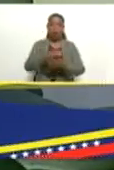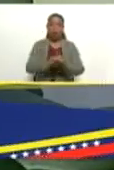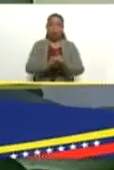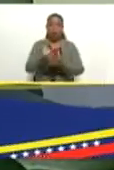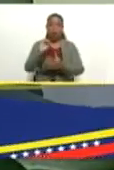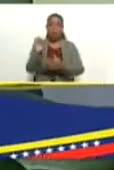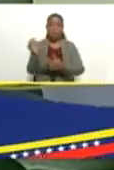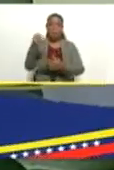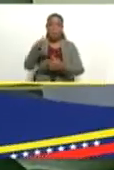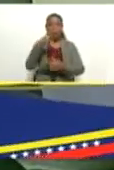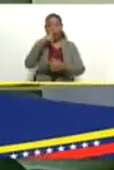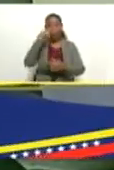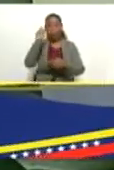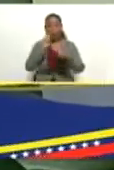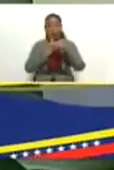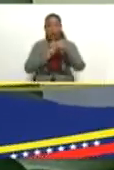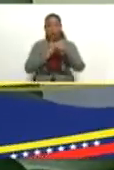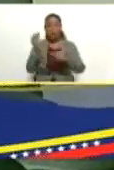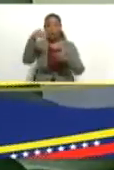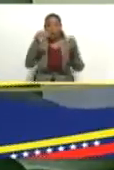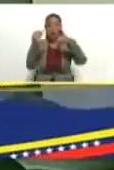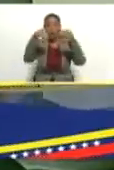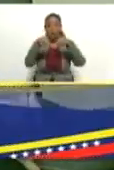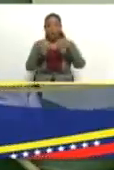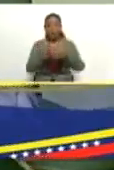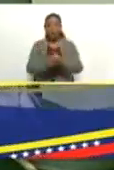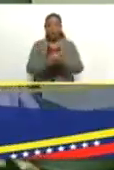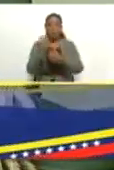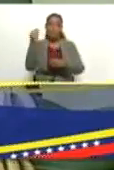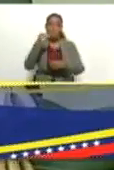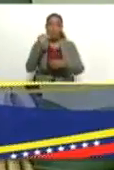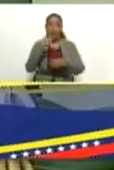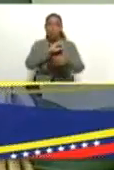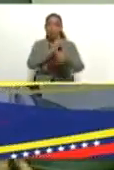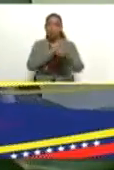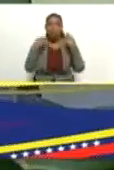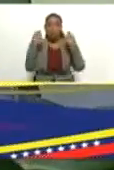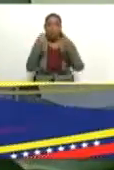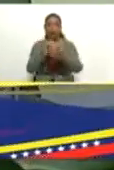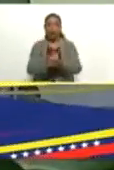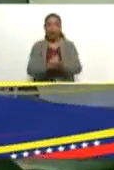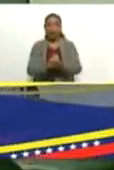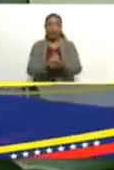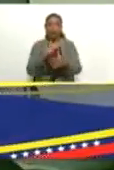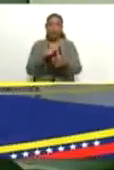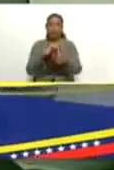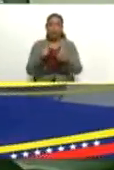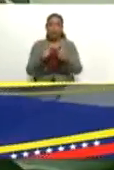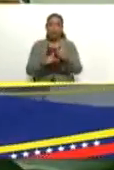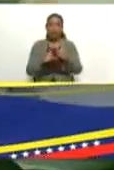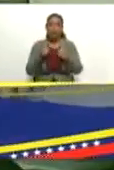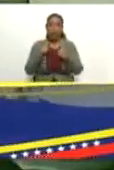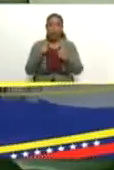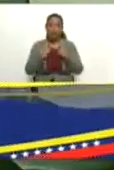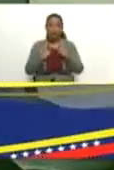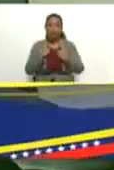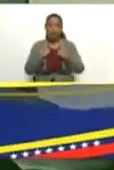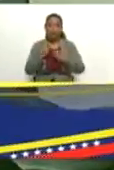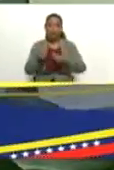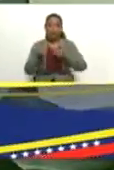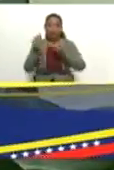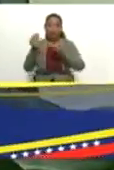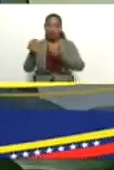O más, con Maduro más, más vivienda, más comunidad, más poder popular. ¿Ah? Entonces, siempre mi preocupación, entregamos las